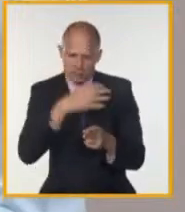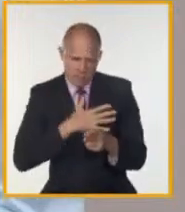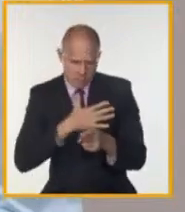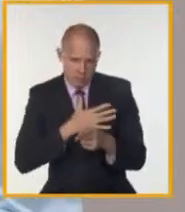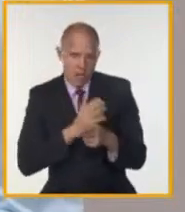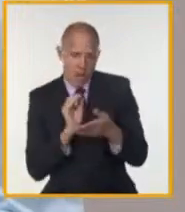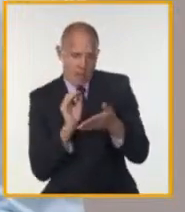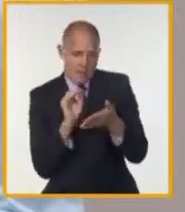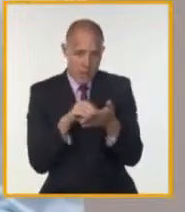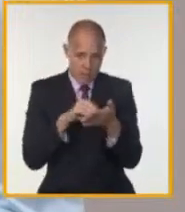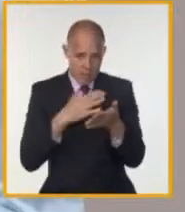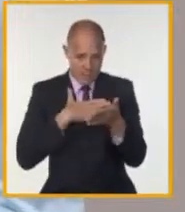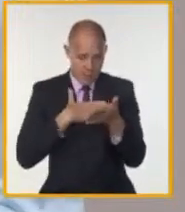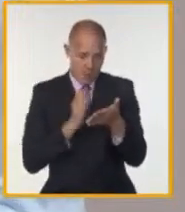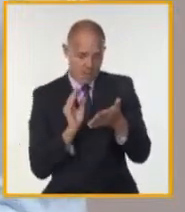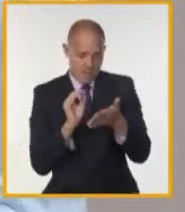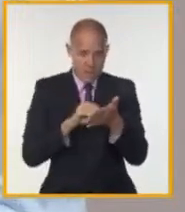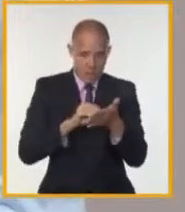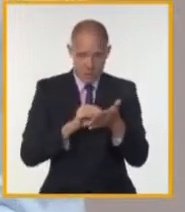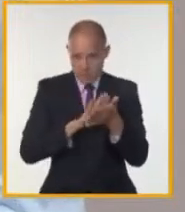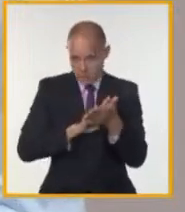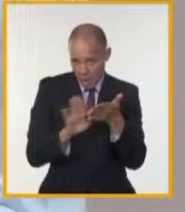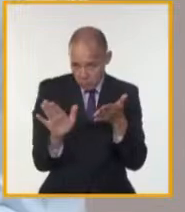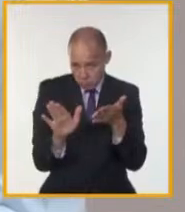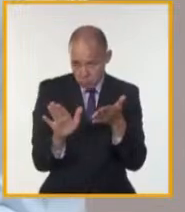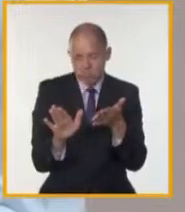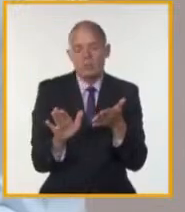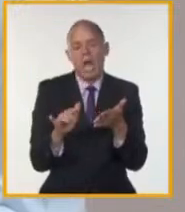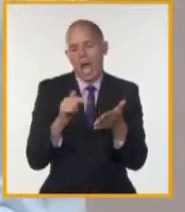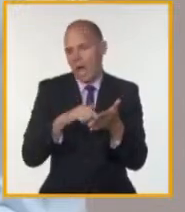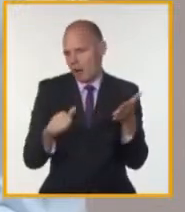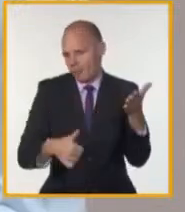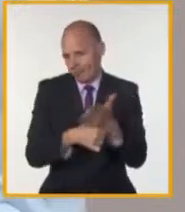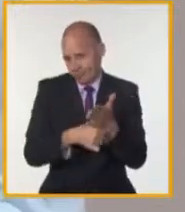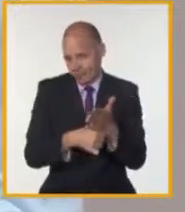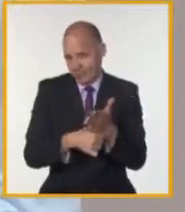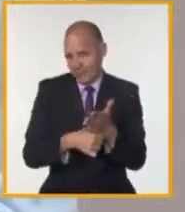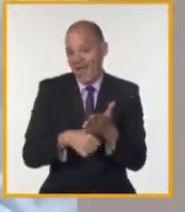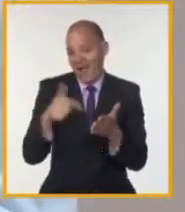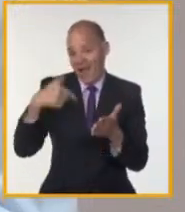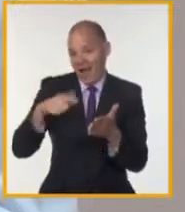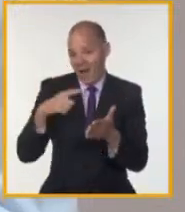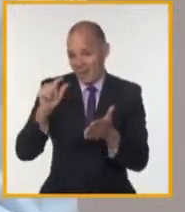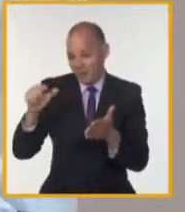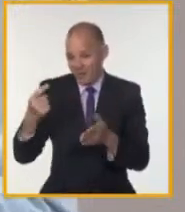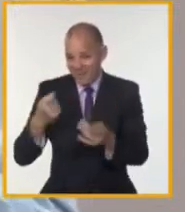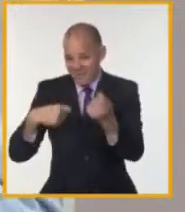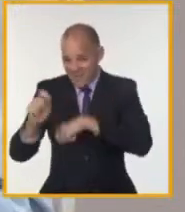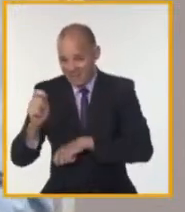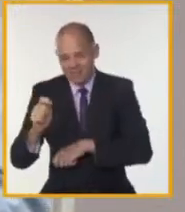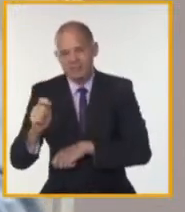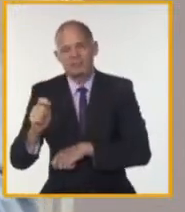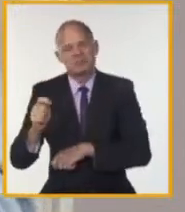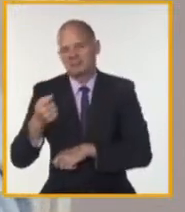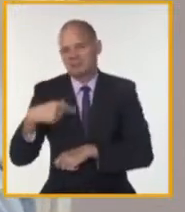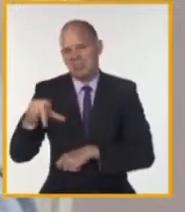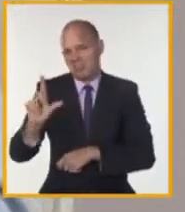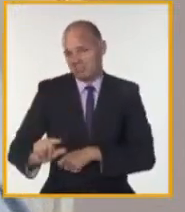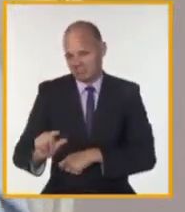no al término que nosotros queremos, que es llevarlo a cero, pero sí se ha reducido la reventa de pasajes. Hoy